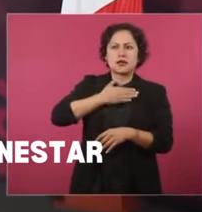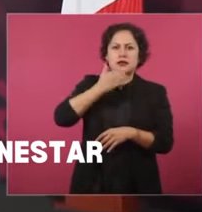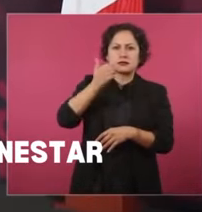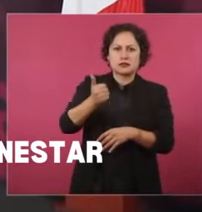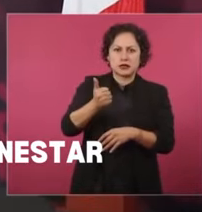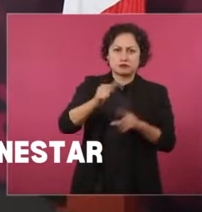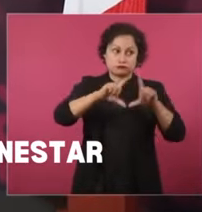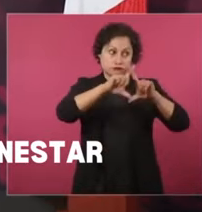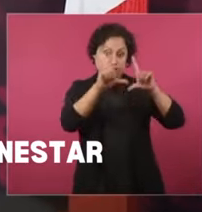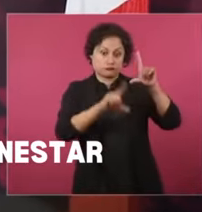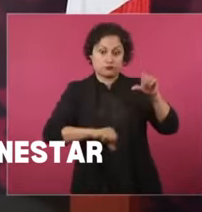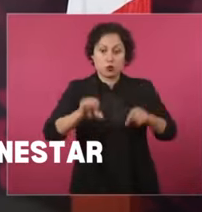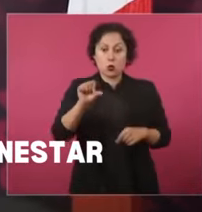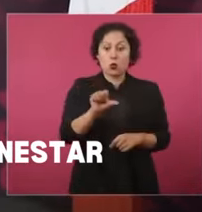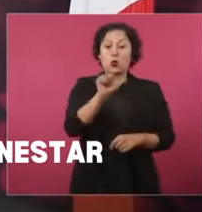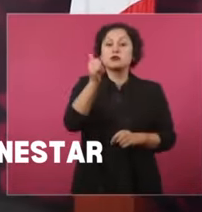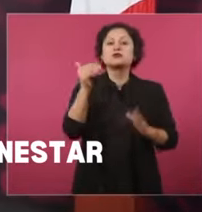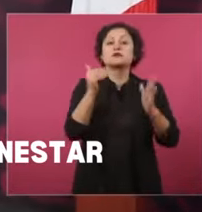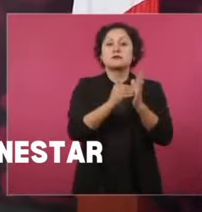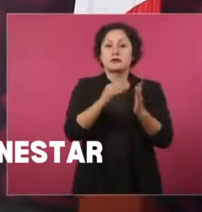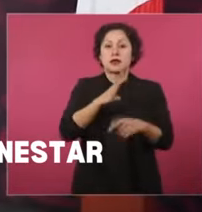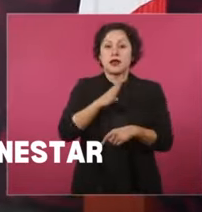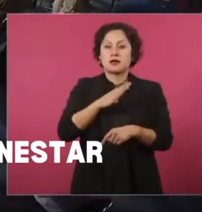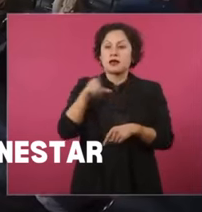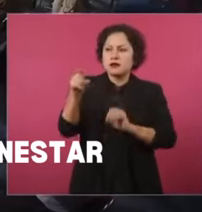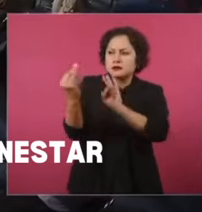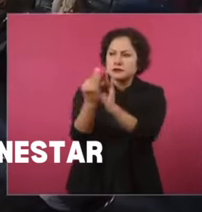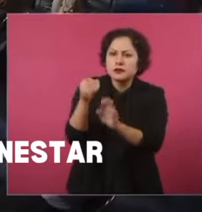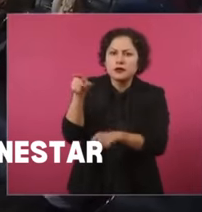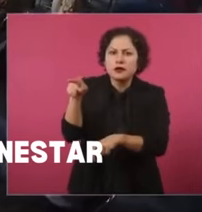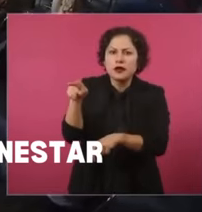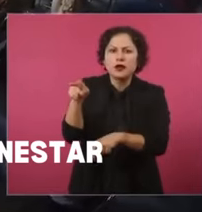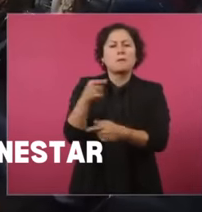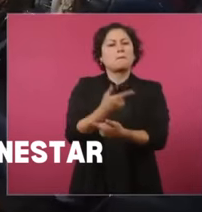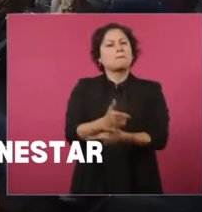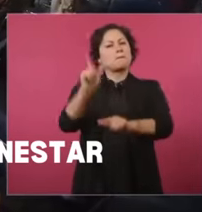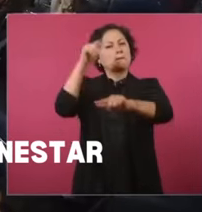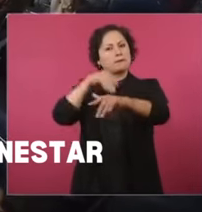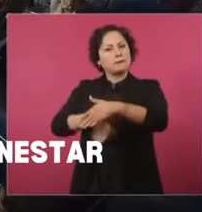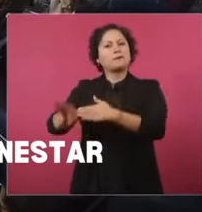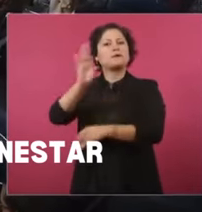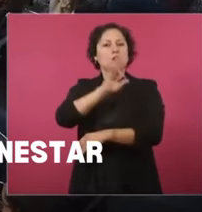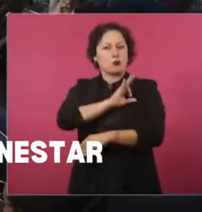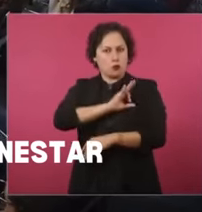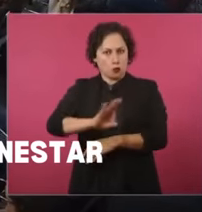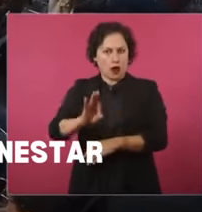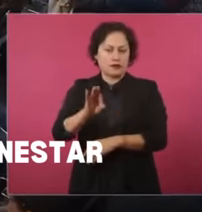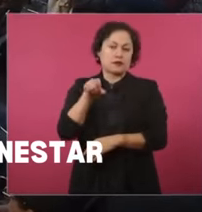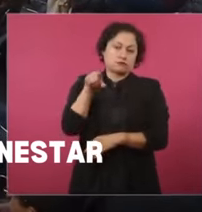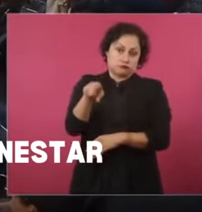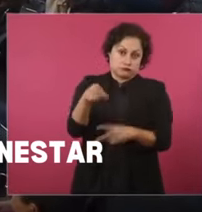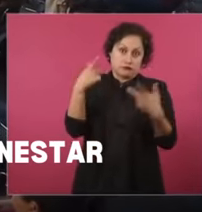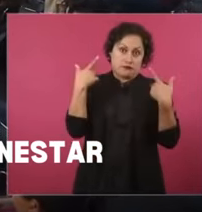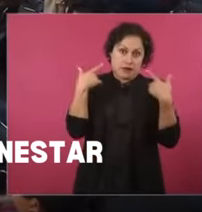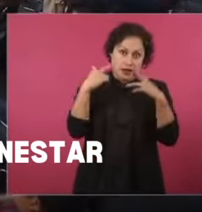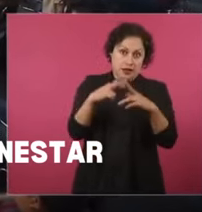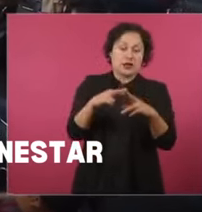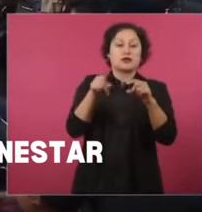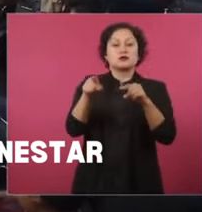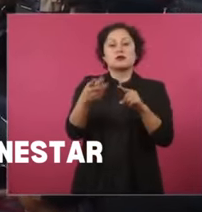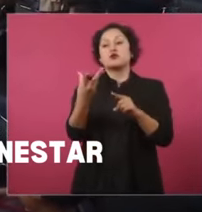país. Entonces, ahí pueden atenderse él, sus familiares, en un primer